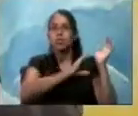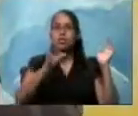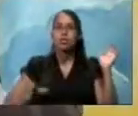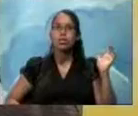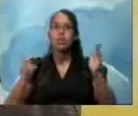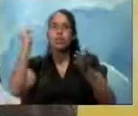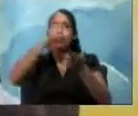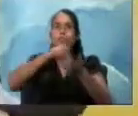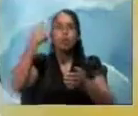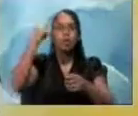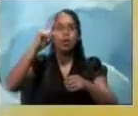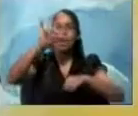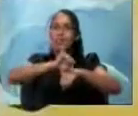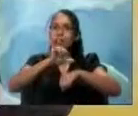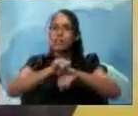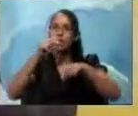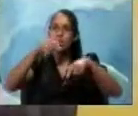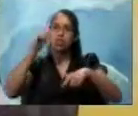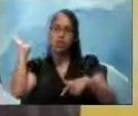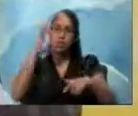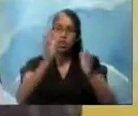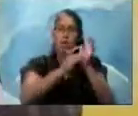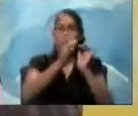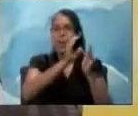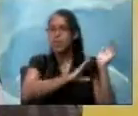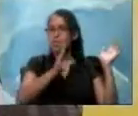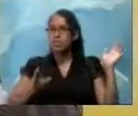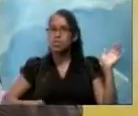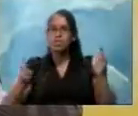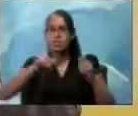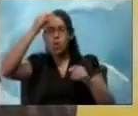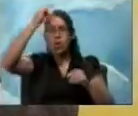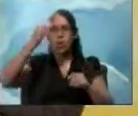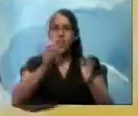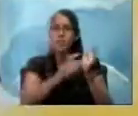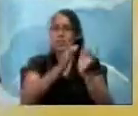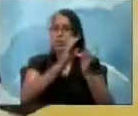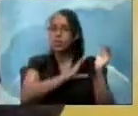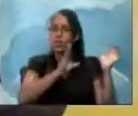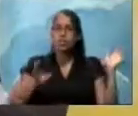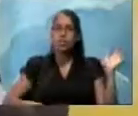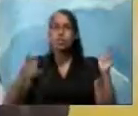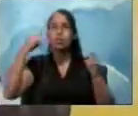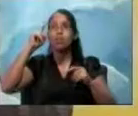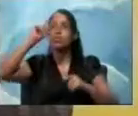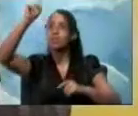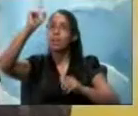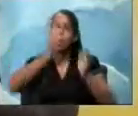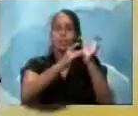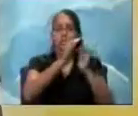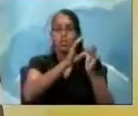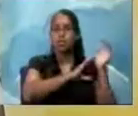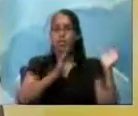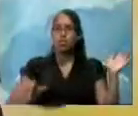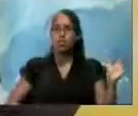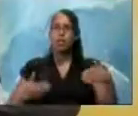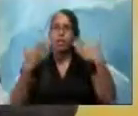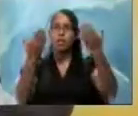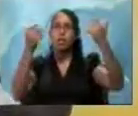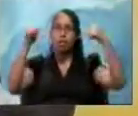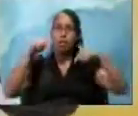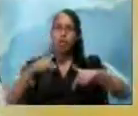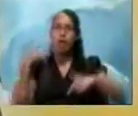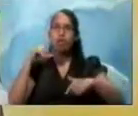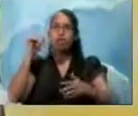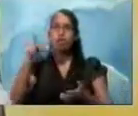por la iglesia. Estos vinieron a Jesucristo no por lo que Jesucristo era, sino por lo que Jesucristo le iba a dar. Hoy hay una